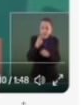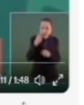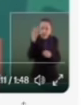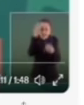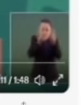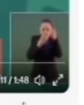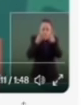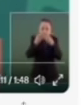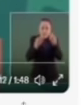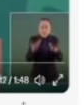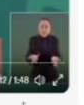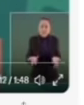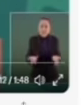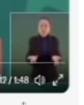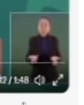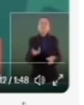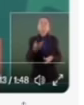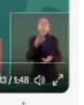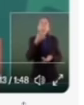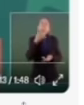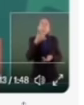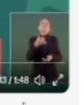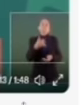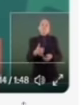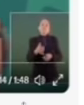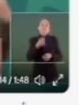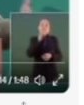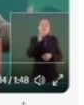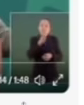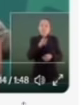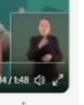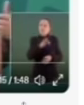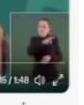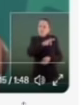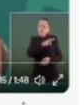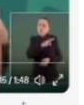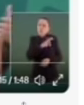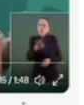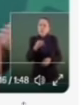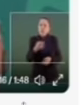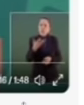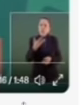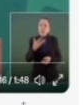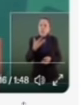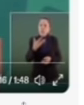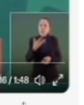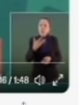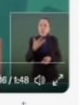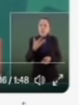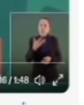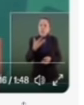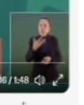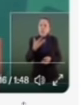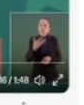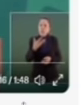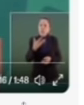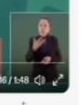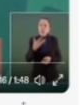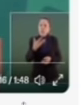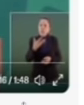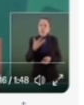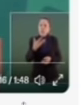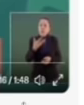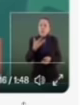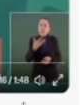tienen esta capacidad para invertir y el sae de élite pues ya en otras palabras